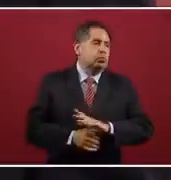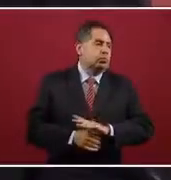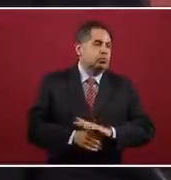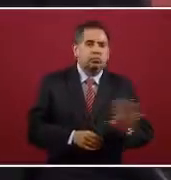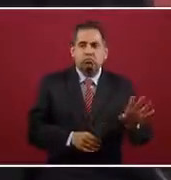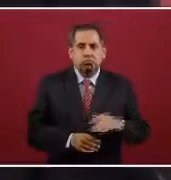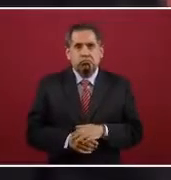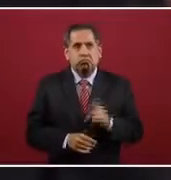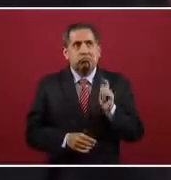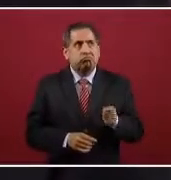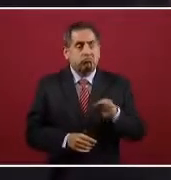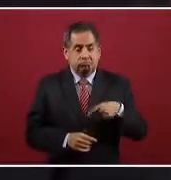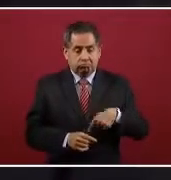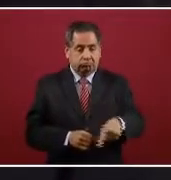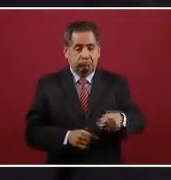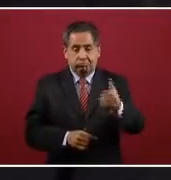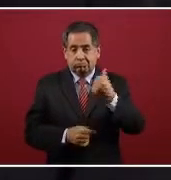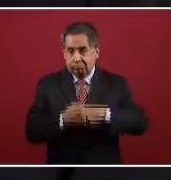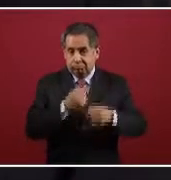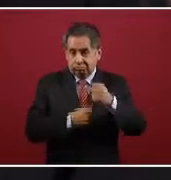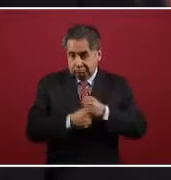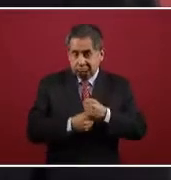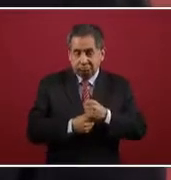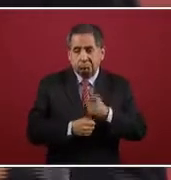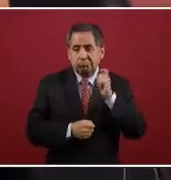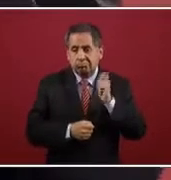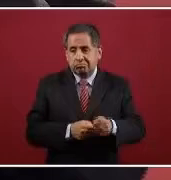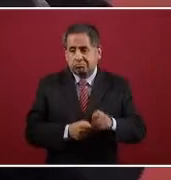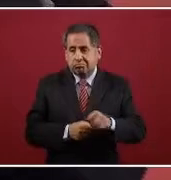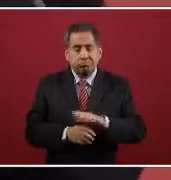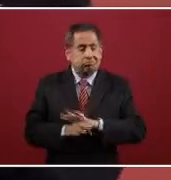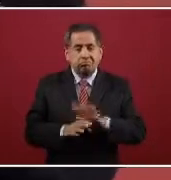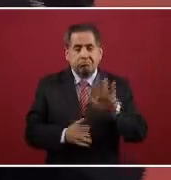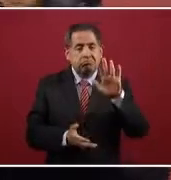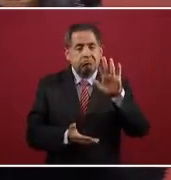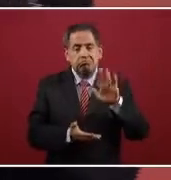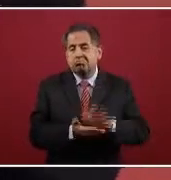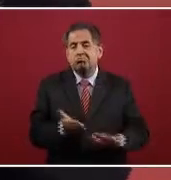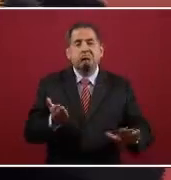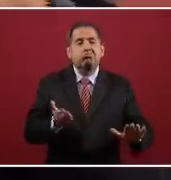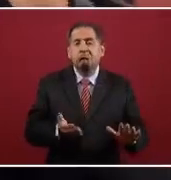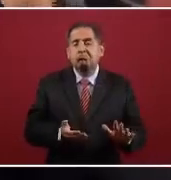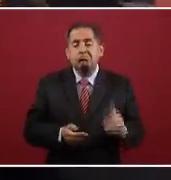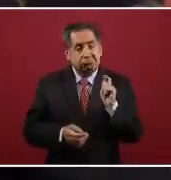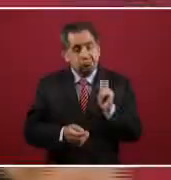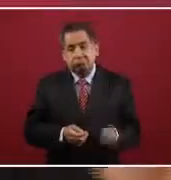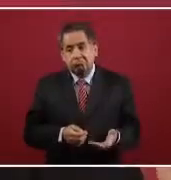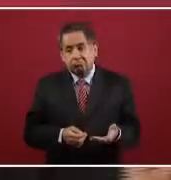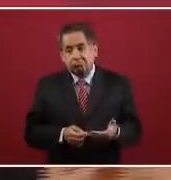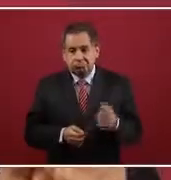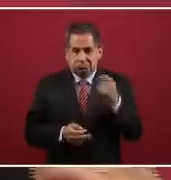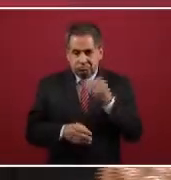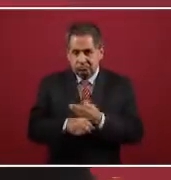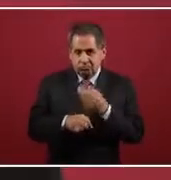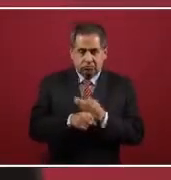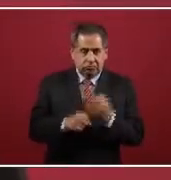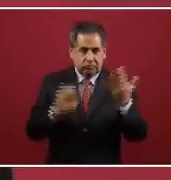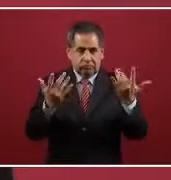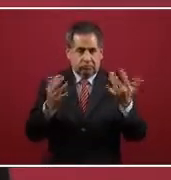a finales de este sexenio, esa participación que se tiene ahora, 50-50,